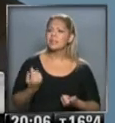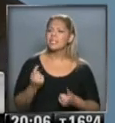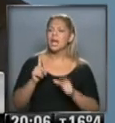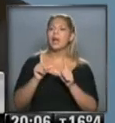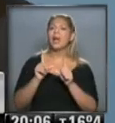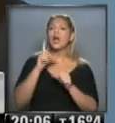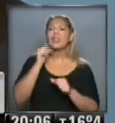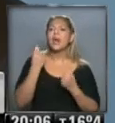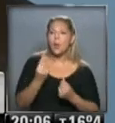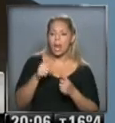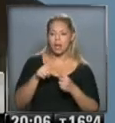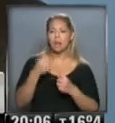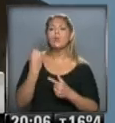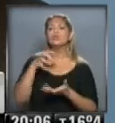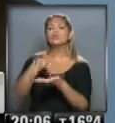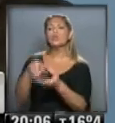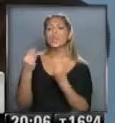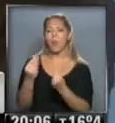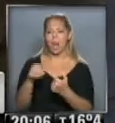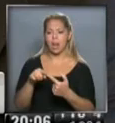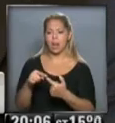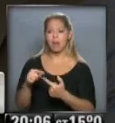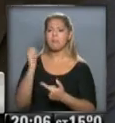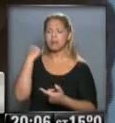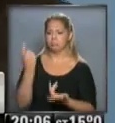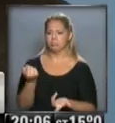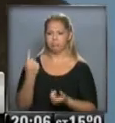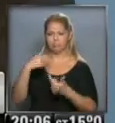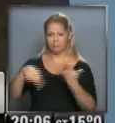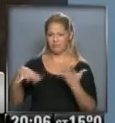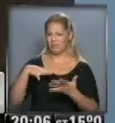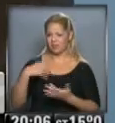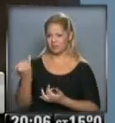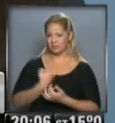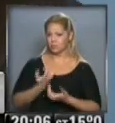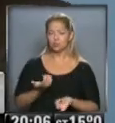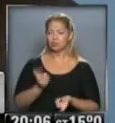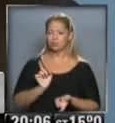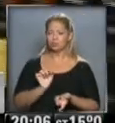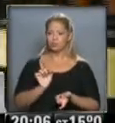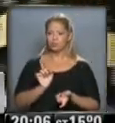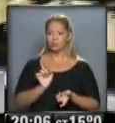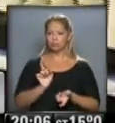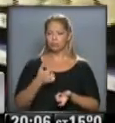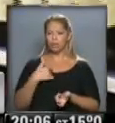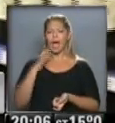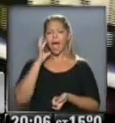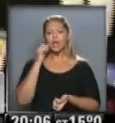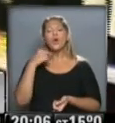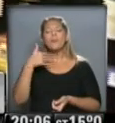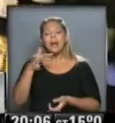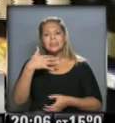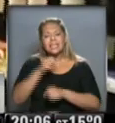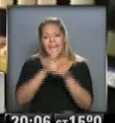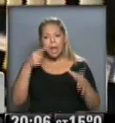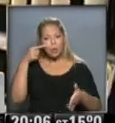ni a qué hora, ni en cuál de las sucursales de Palermo. Y un montón de cosas más. Prefiero enfrentar cuestiones mucho más puntuales y eso